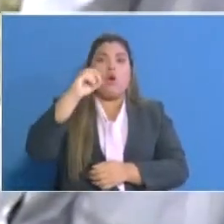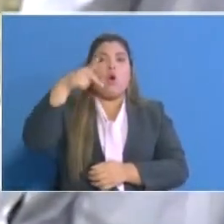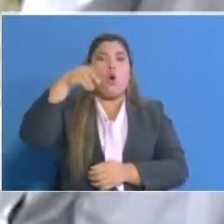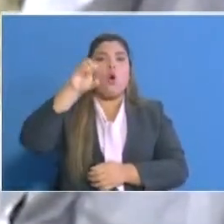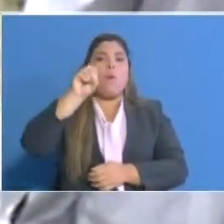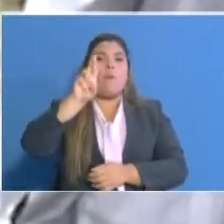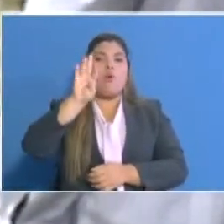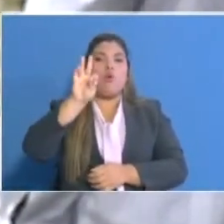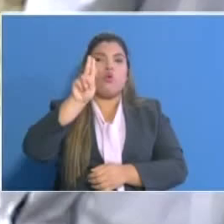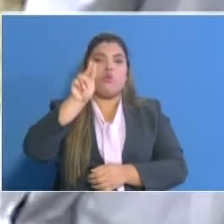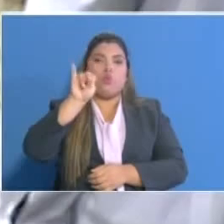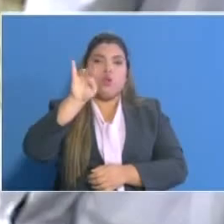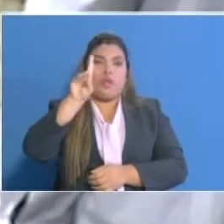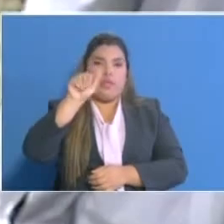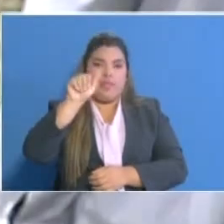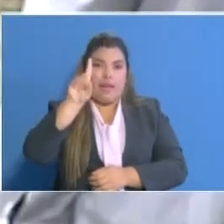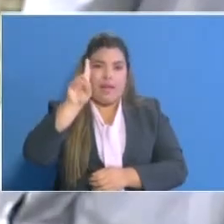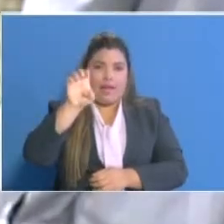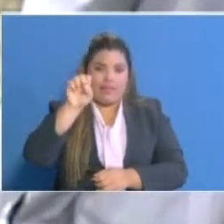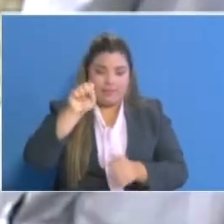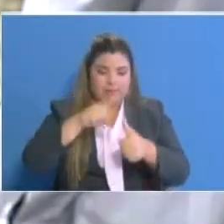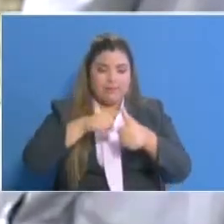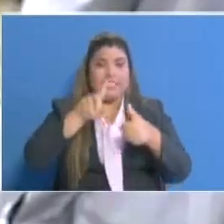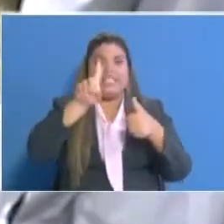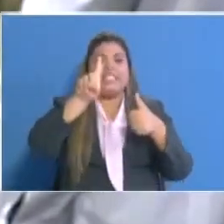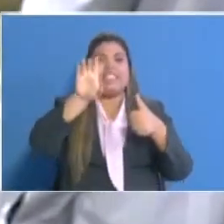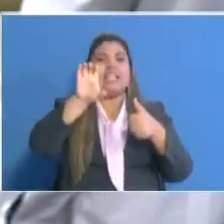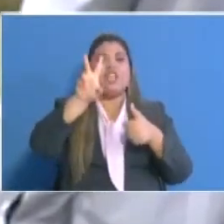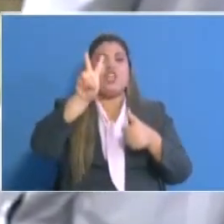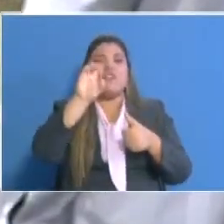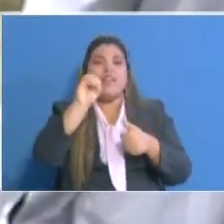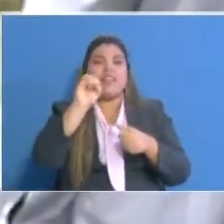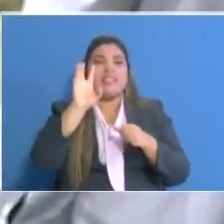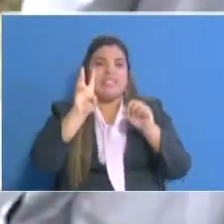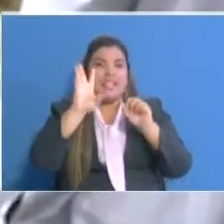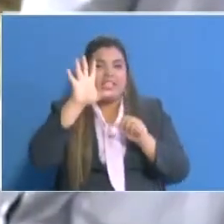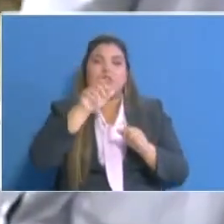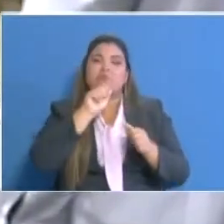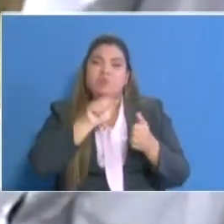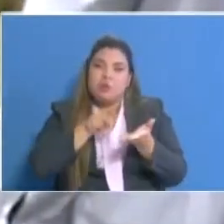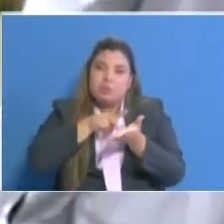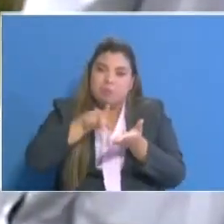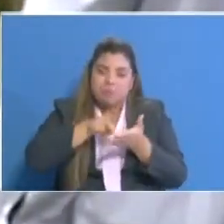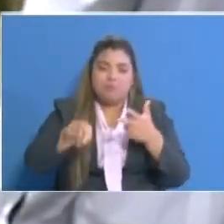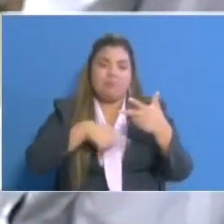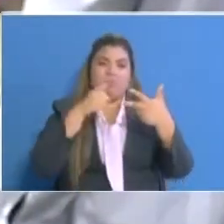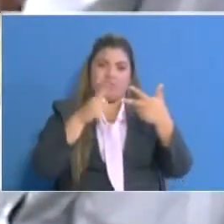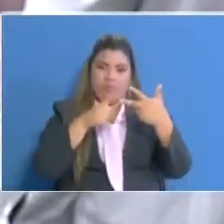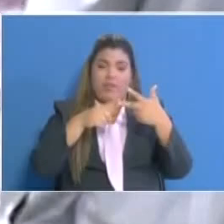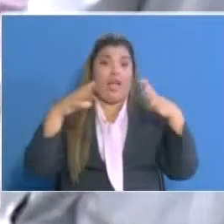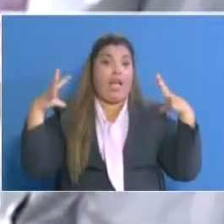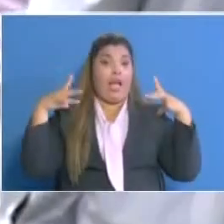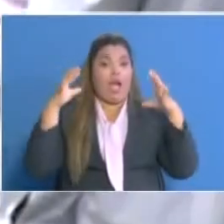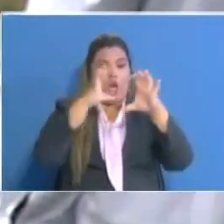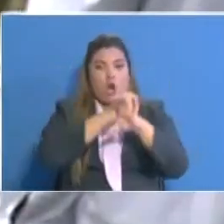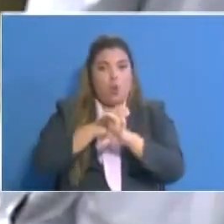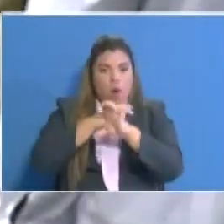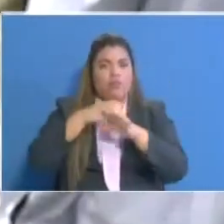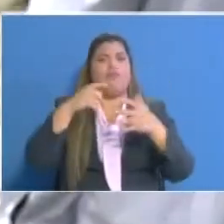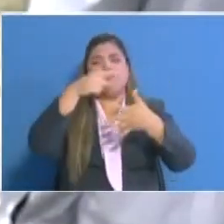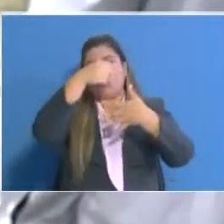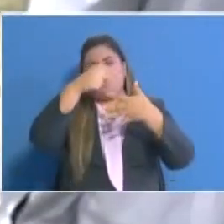120 a los 65, Ángel Guardián, Gas y otros beneficios que